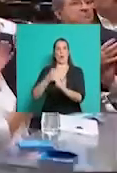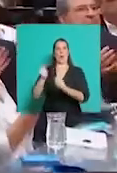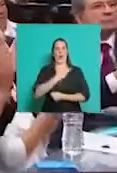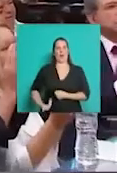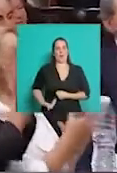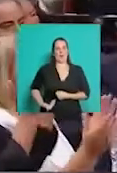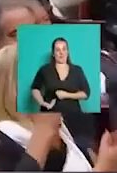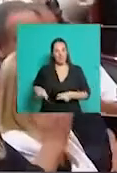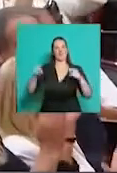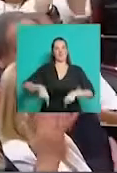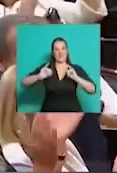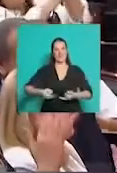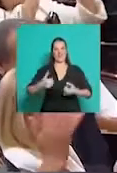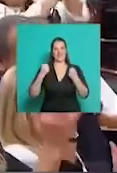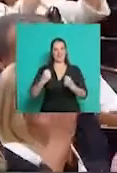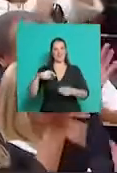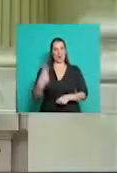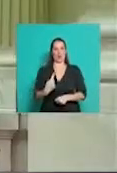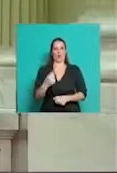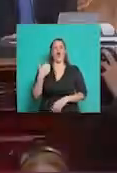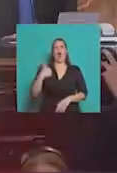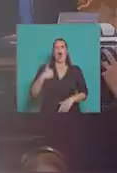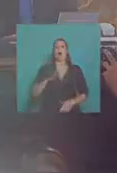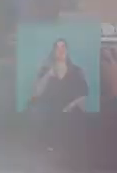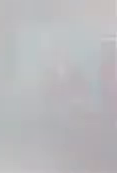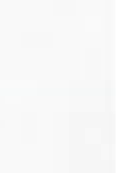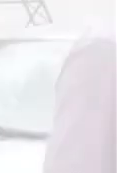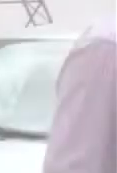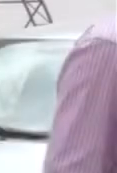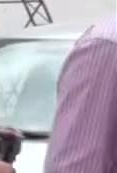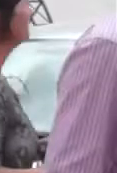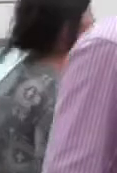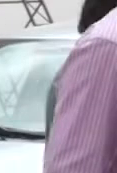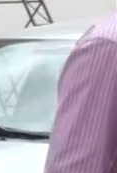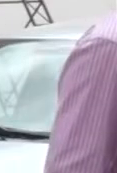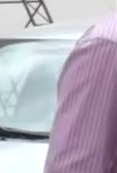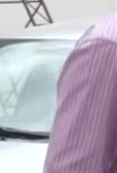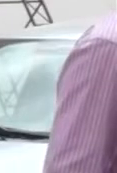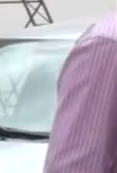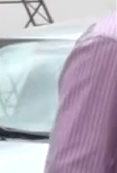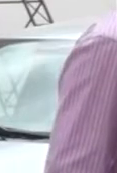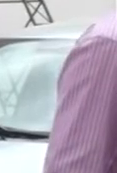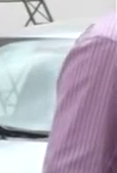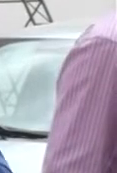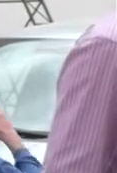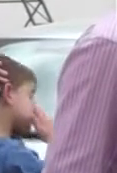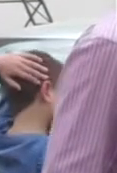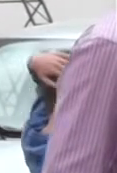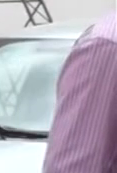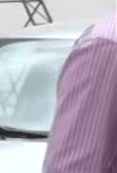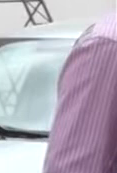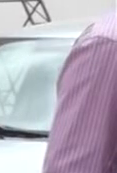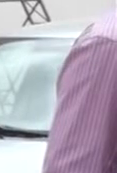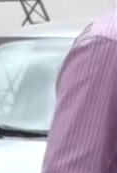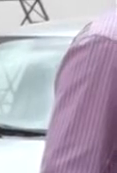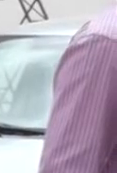Sin lugar a dudas, para los argentinos, los 2 temas más cruciales serán la pobreza y la inflación, porque la inflación nos